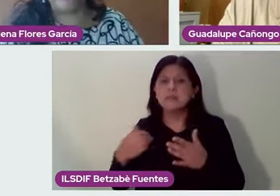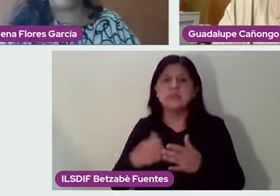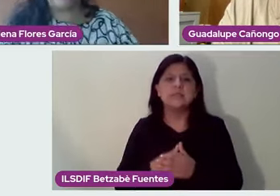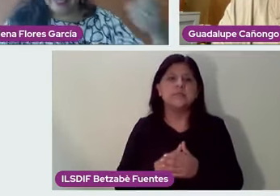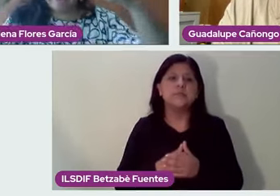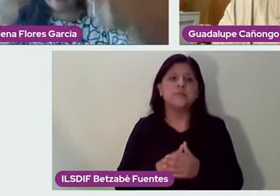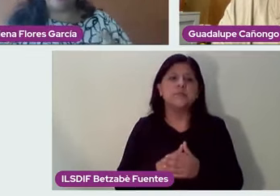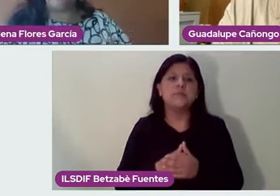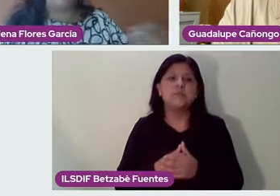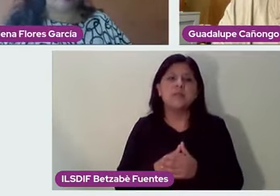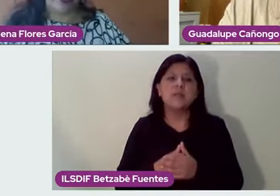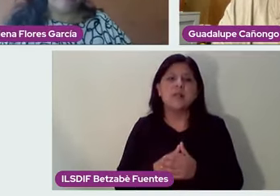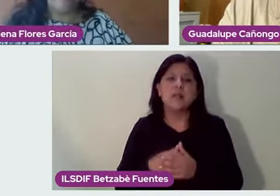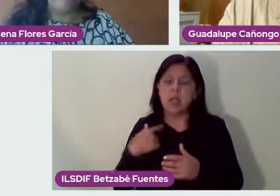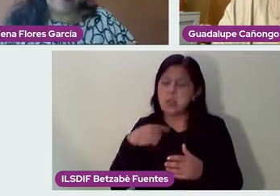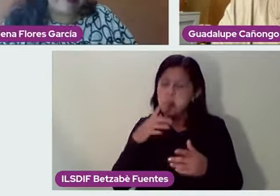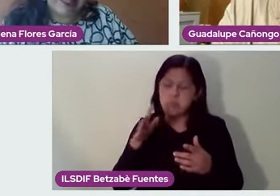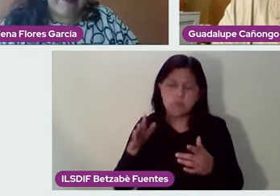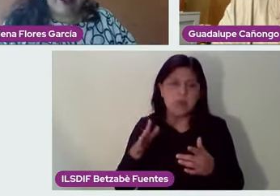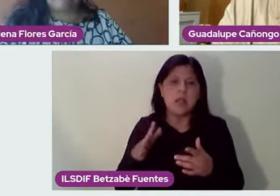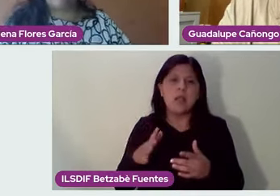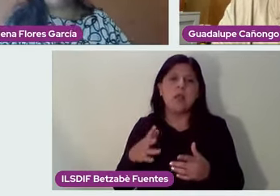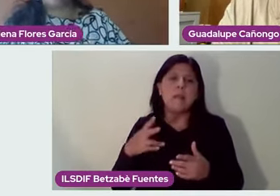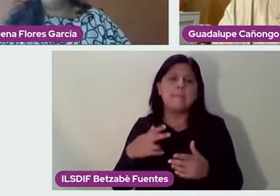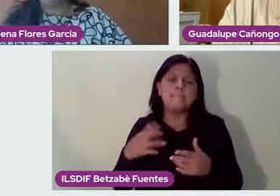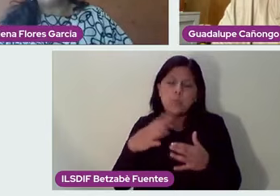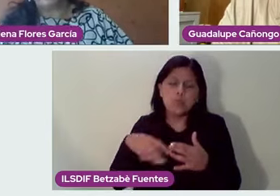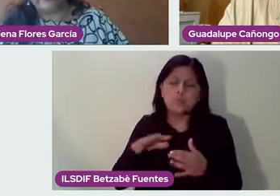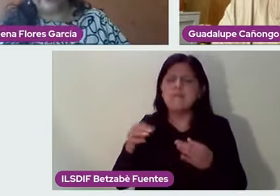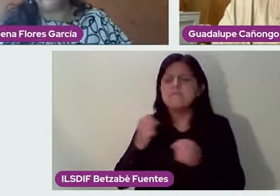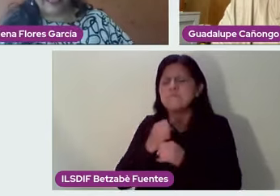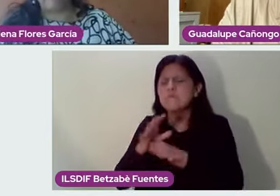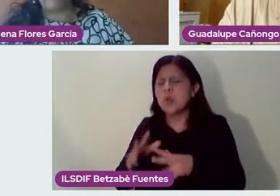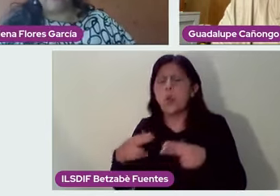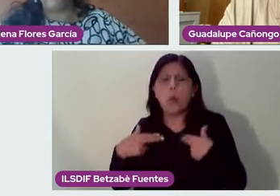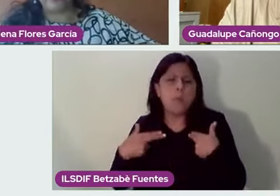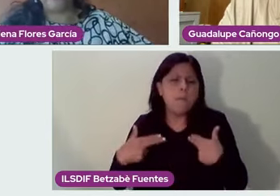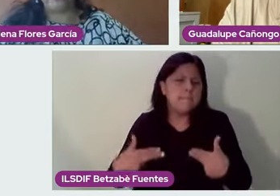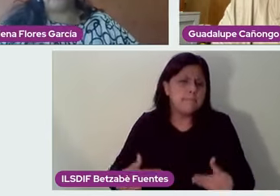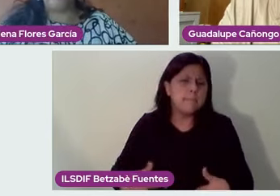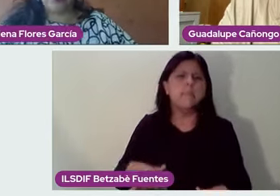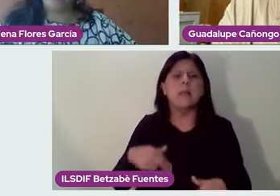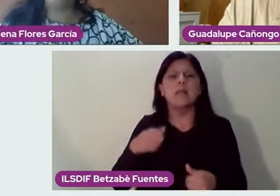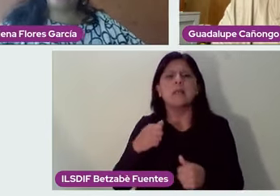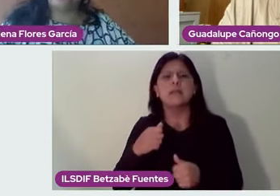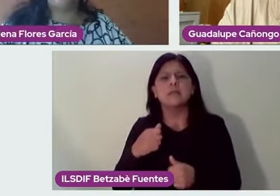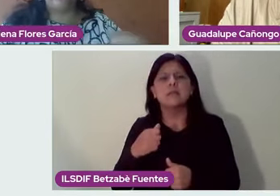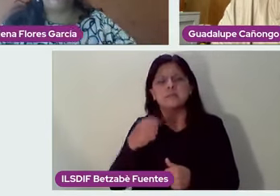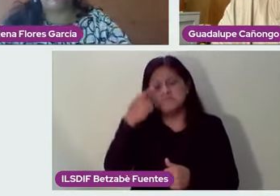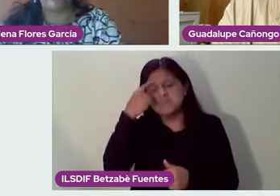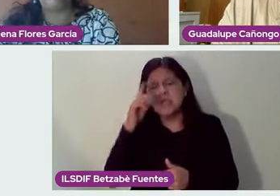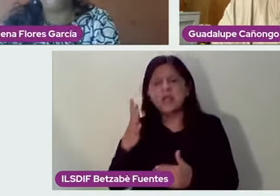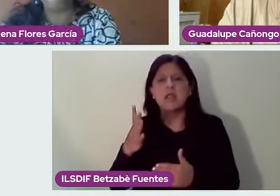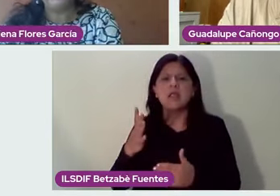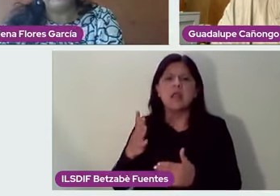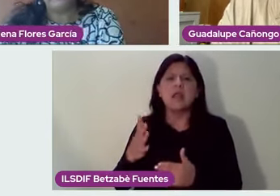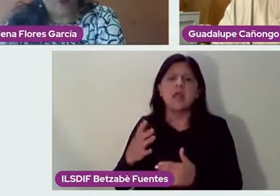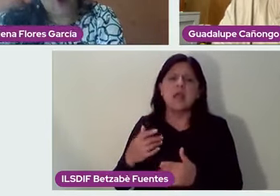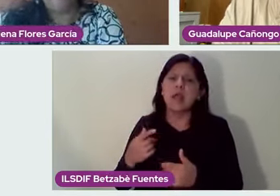podrás dar cuenta, tiene una estructura humanista maravillosa que atiende a poblaciones en condición o situación